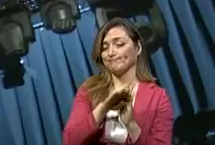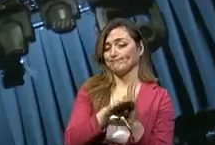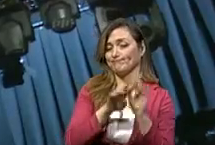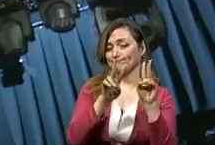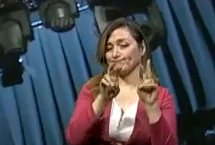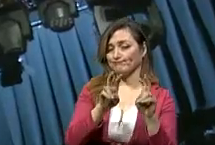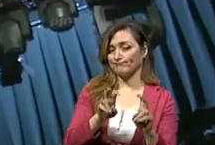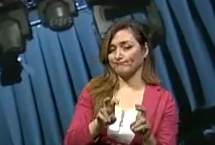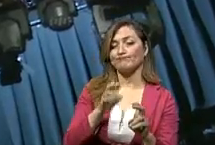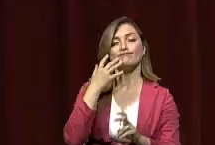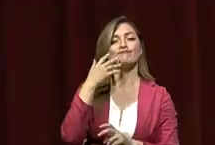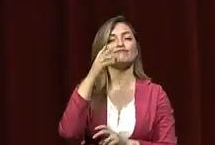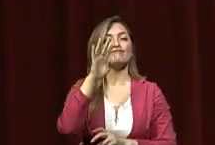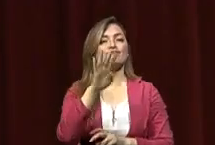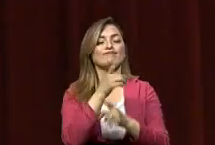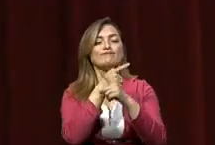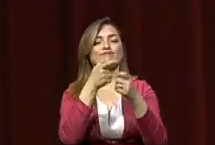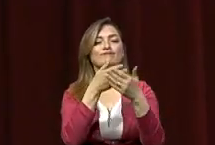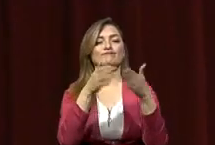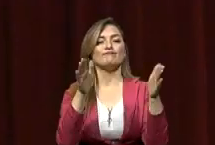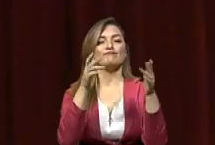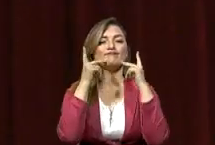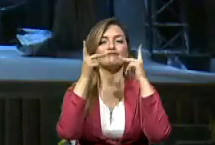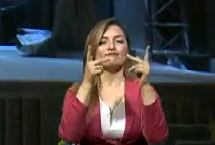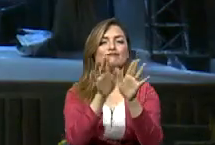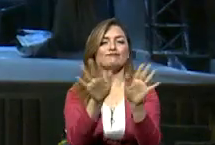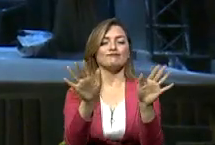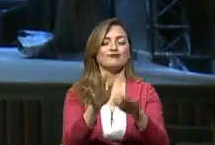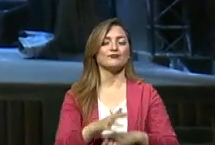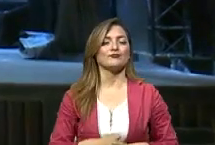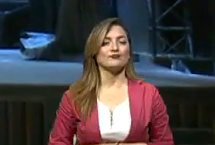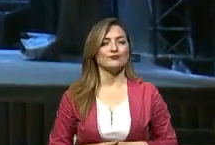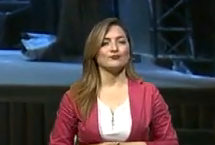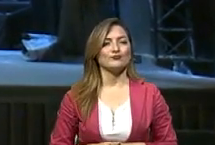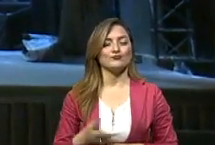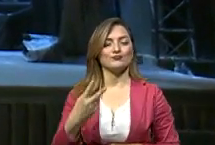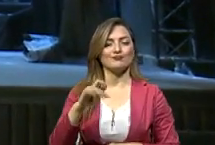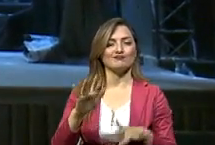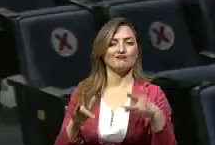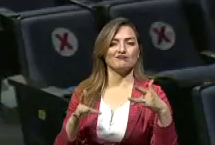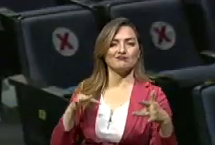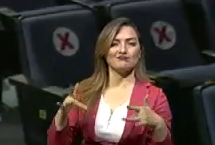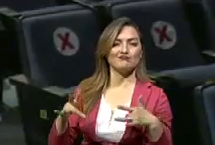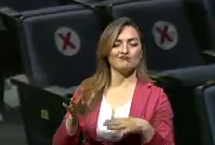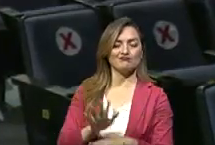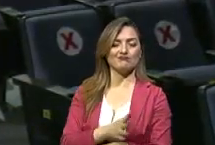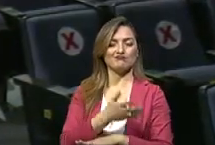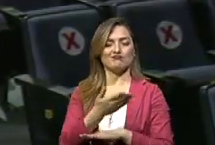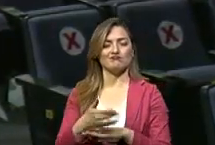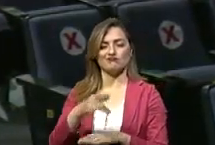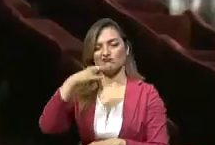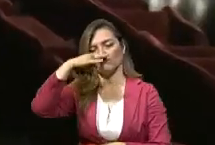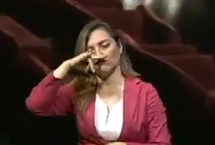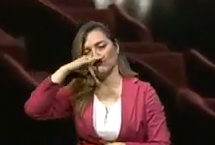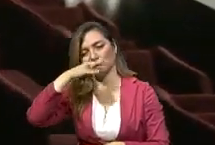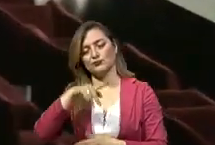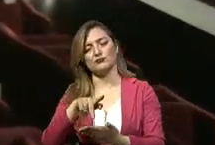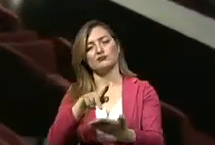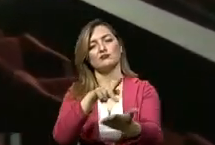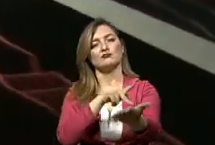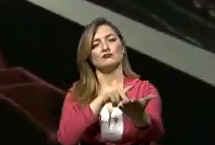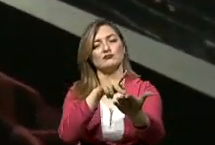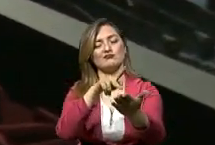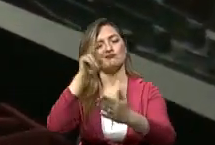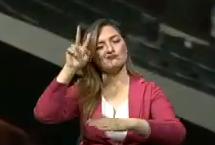partir de este 4 de marzo estará abierto para todo el público, donde observarán obras teatrales, musicales, infantiles,